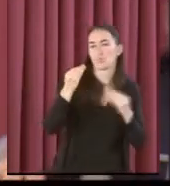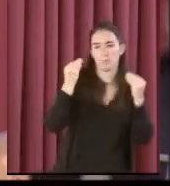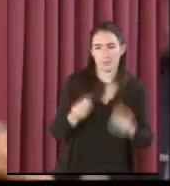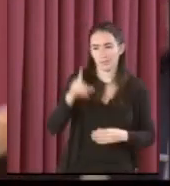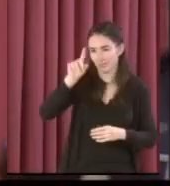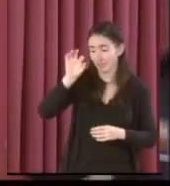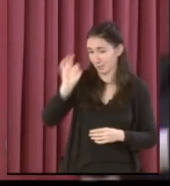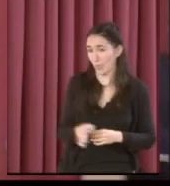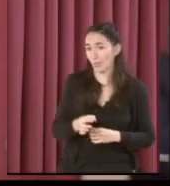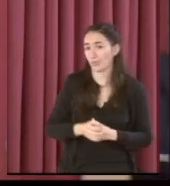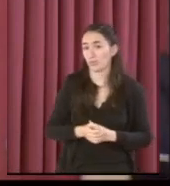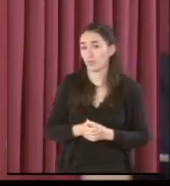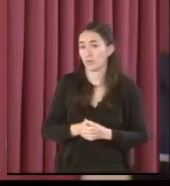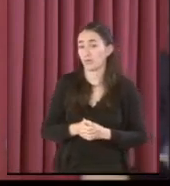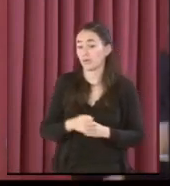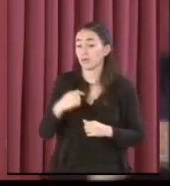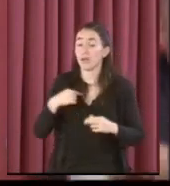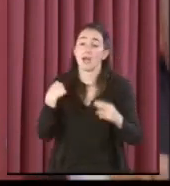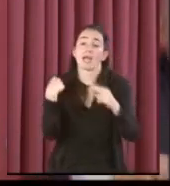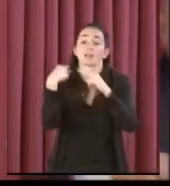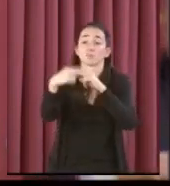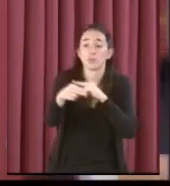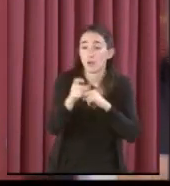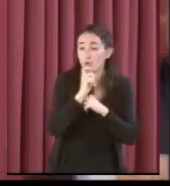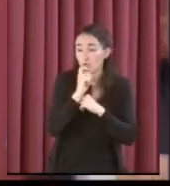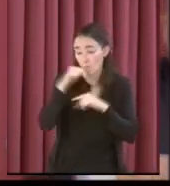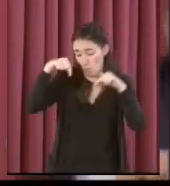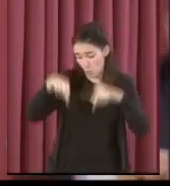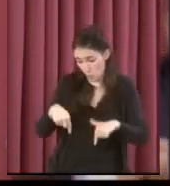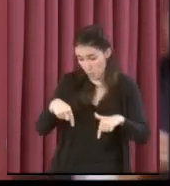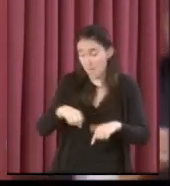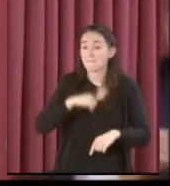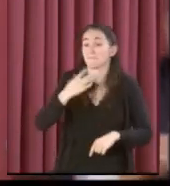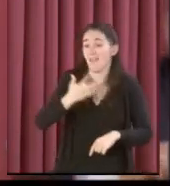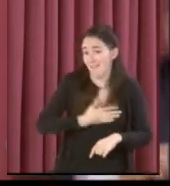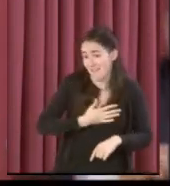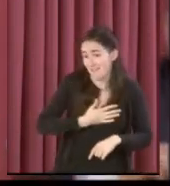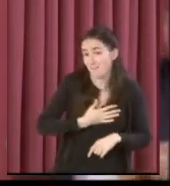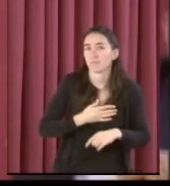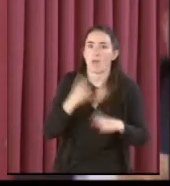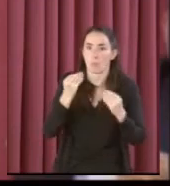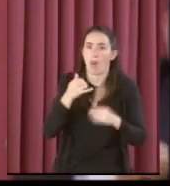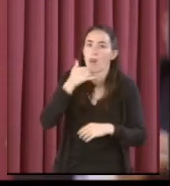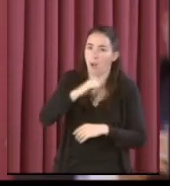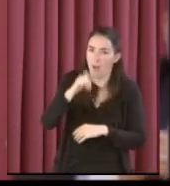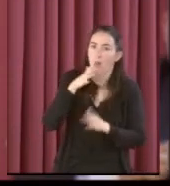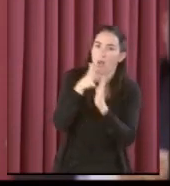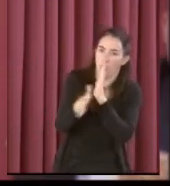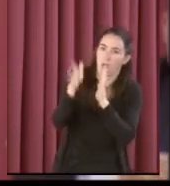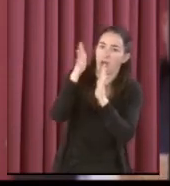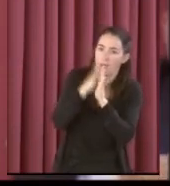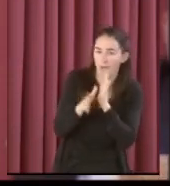respuesta comienza por lo que estamos haciendo hoy aquí y haremos mañana. Hablando mucho, también criticando, pero